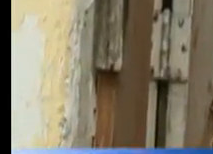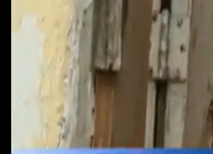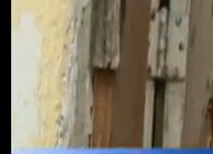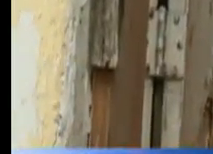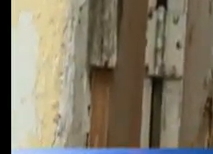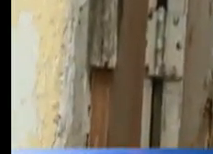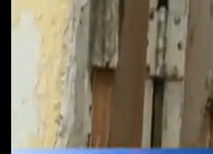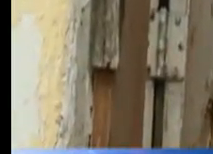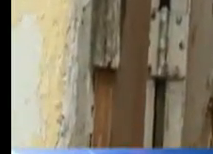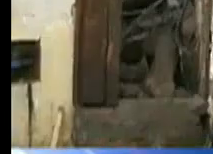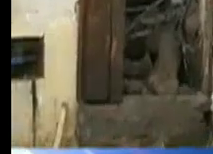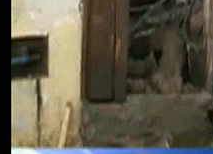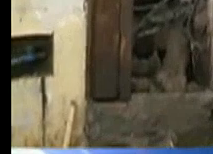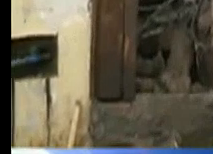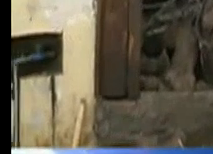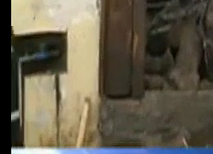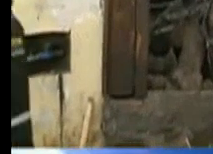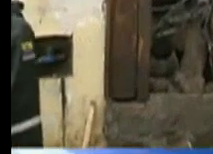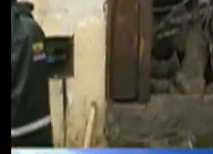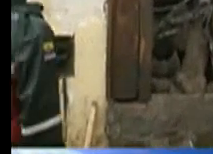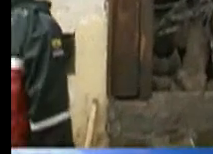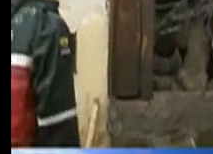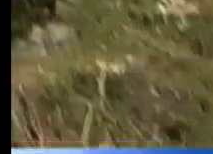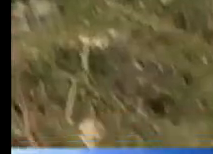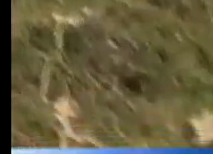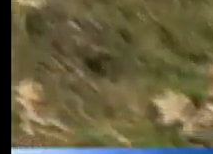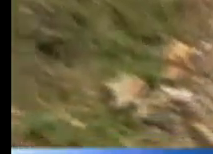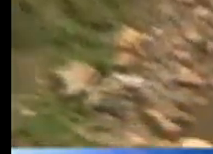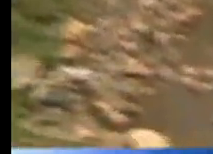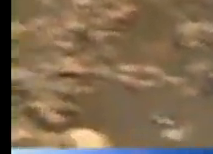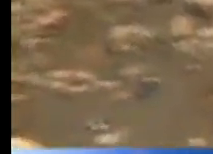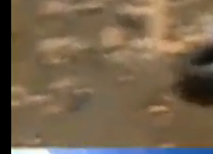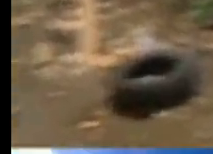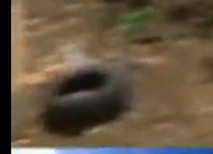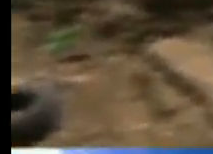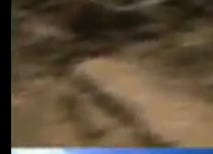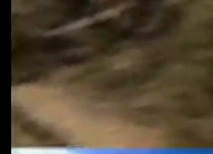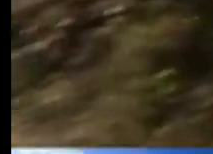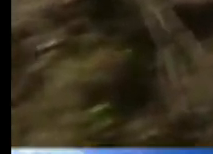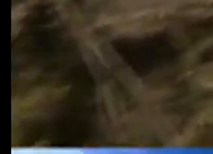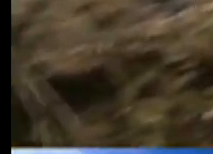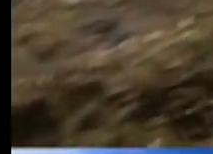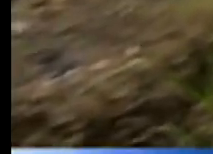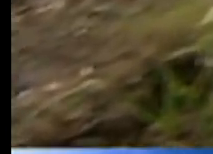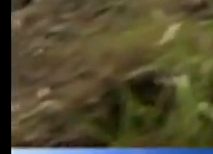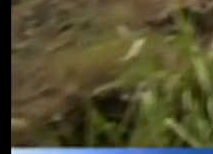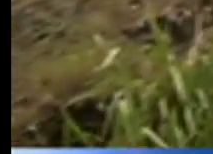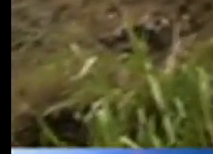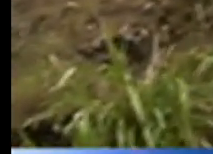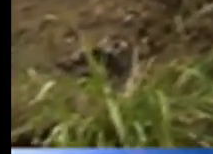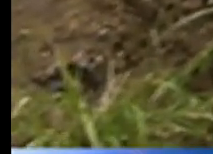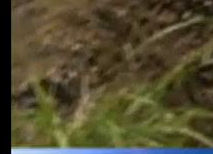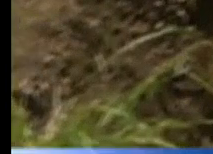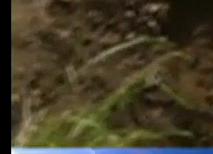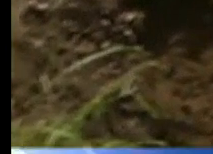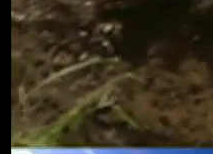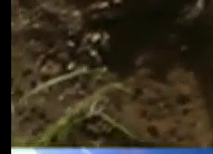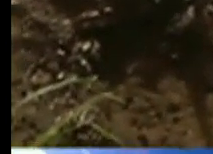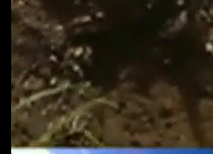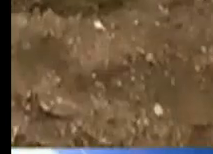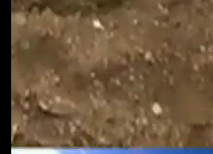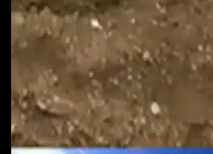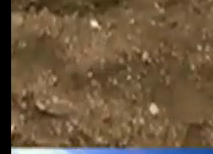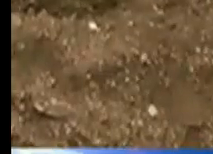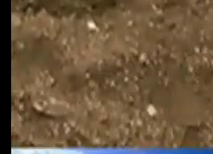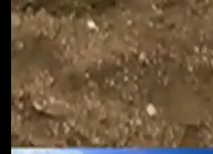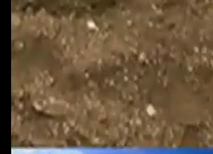morir ante el colapso de su vivienda. Mientras en Guayaquil, habitantes piden ayuda por hundimiento de